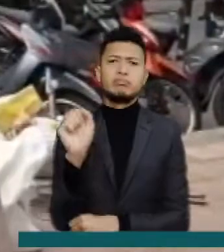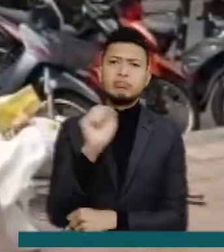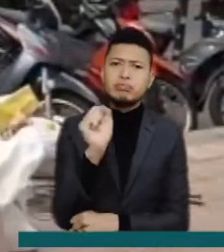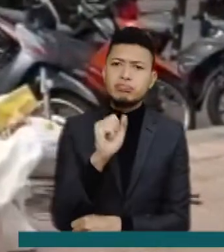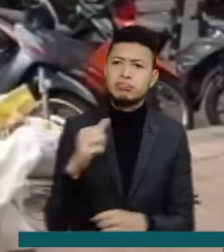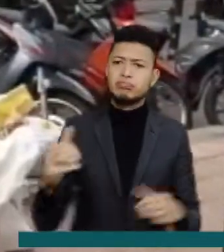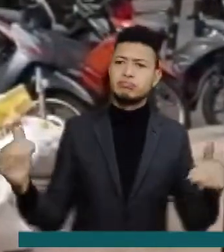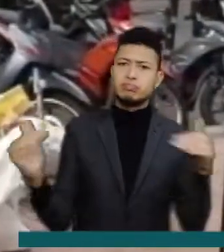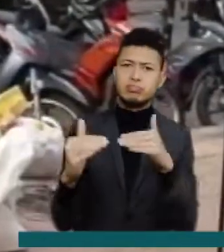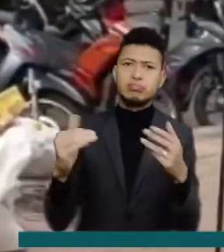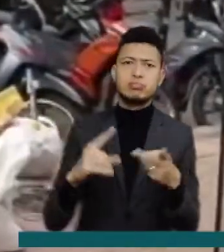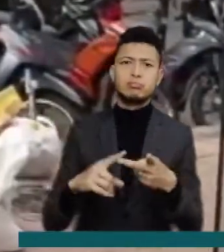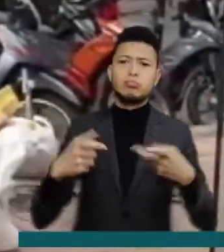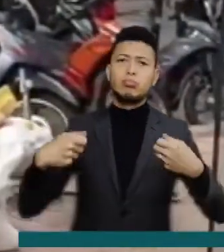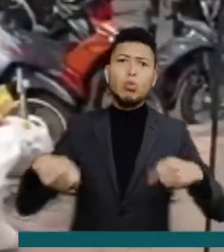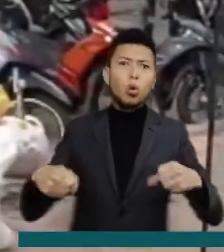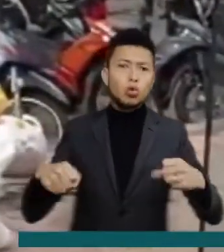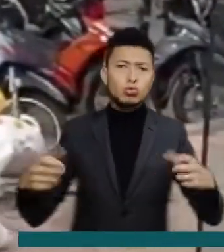vehículos y